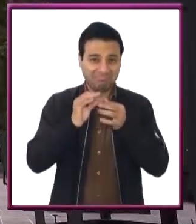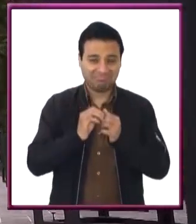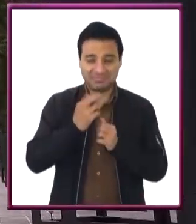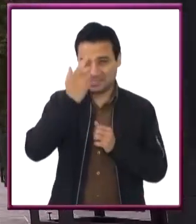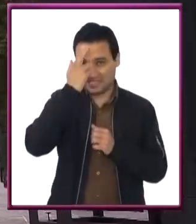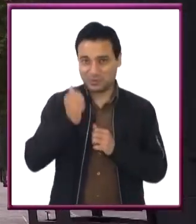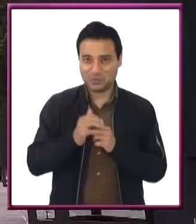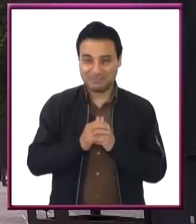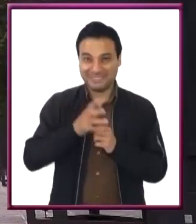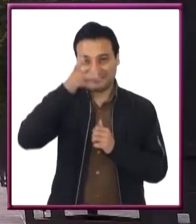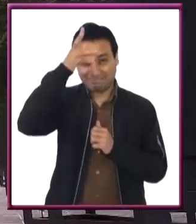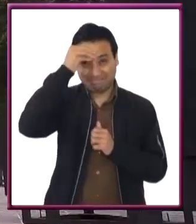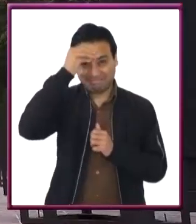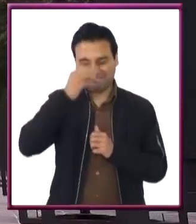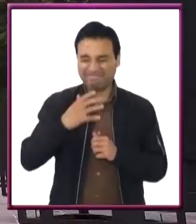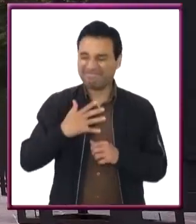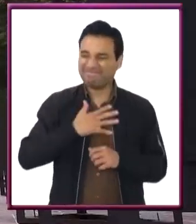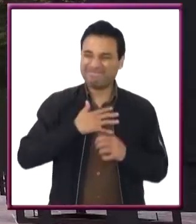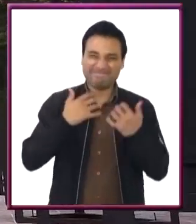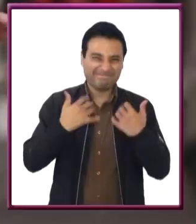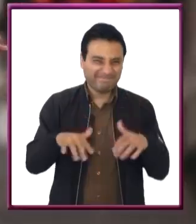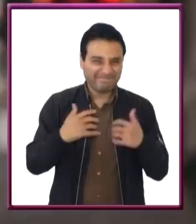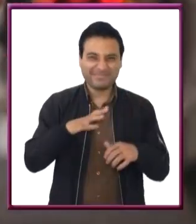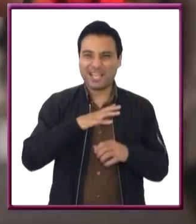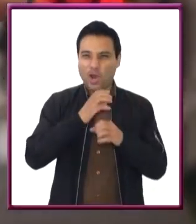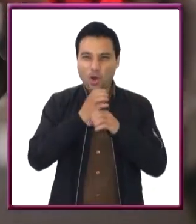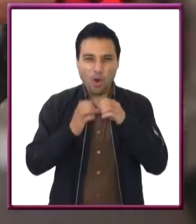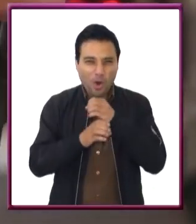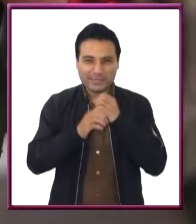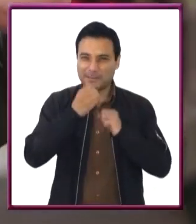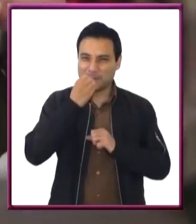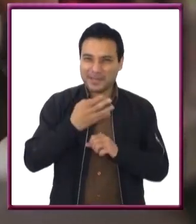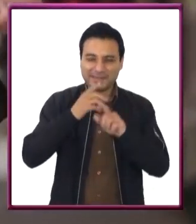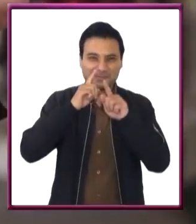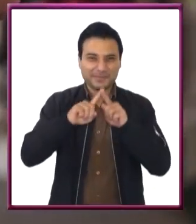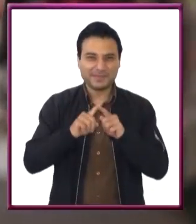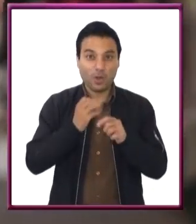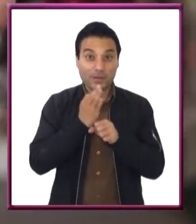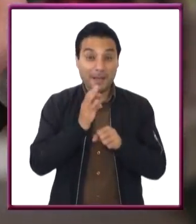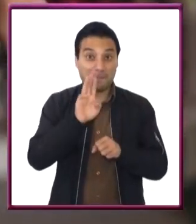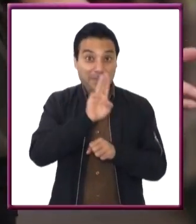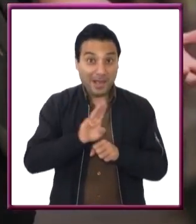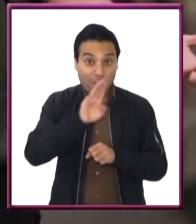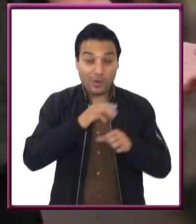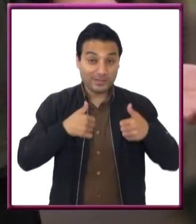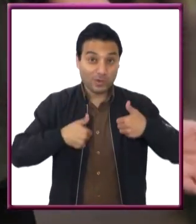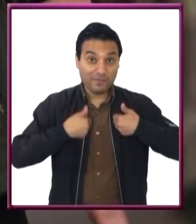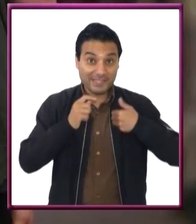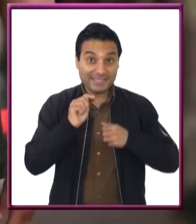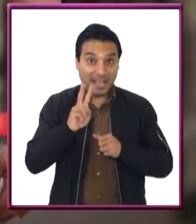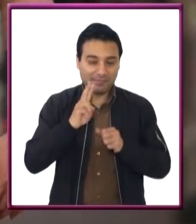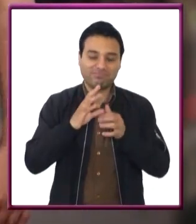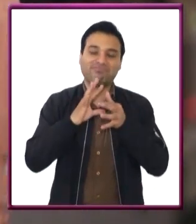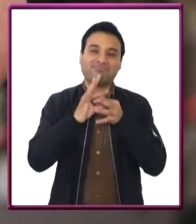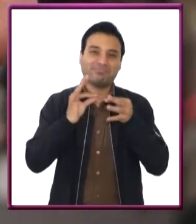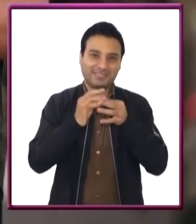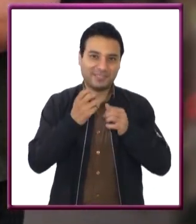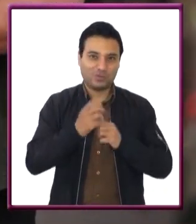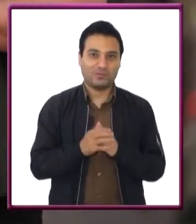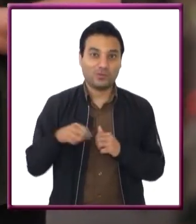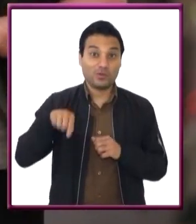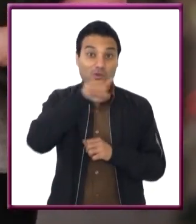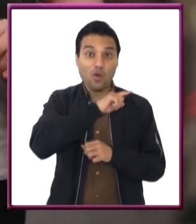conocimiento tiene mucho de pasión, mucho de asombro, y eso contaremos aquí este miércoles en Jóvenes en TV. ¿Qué les puedo